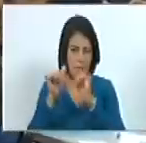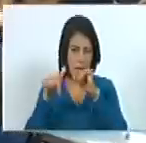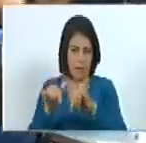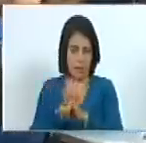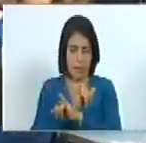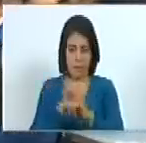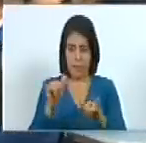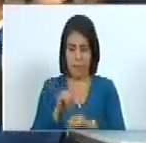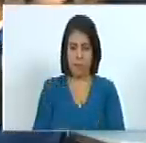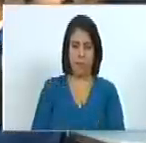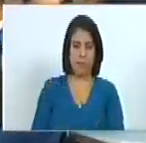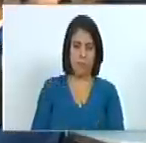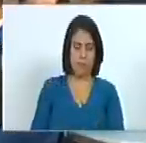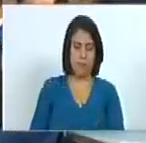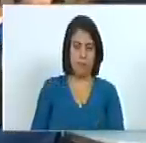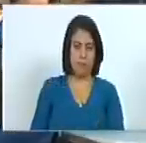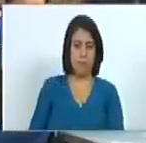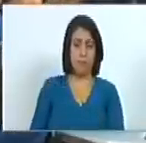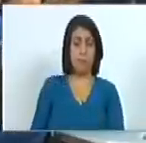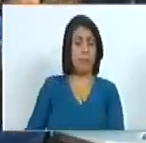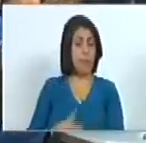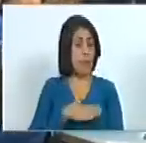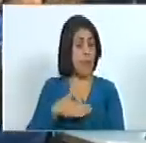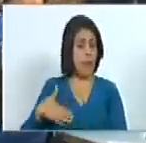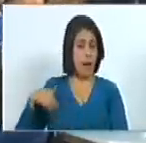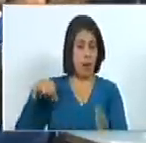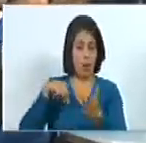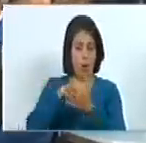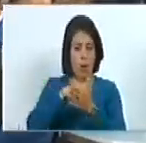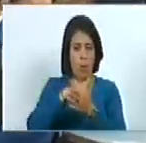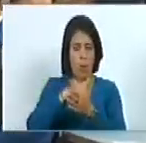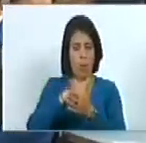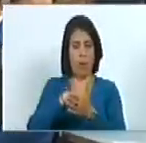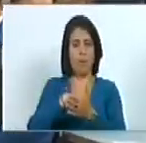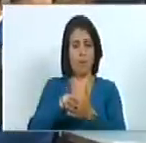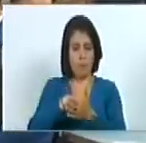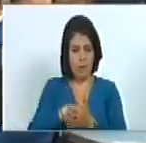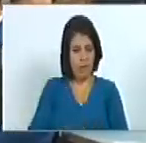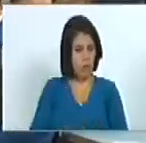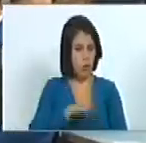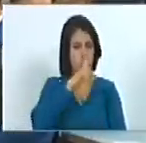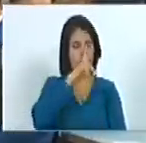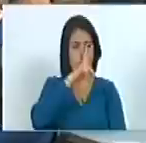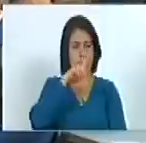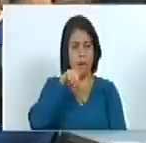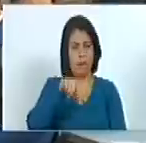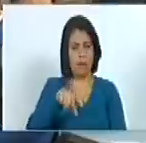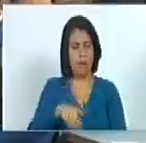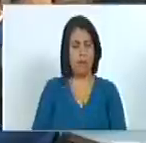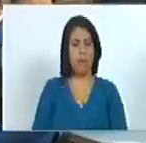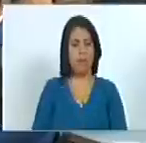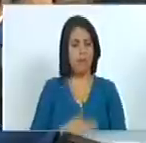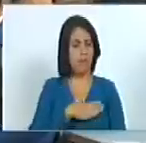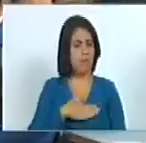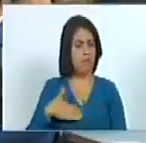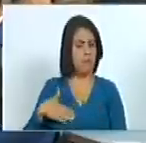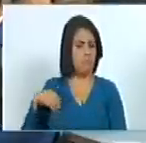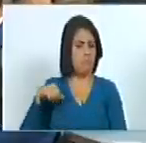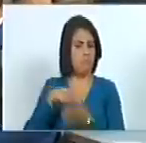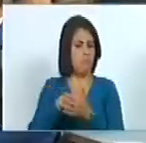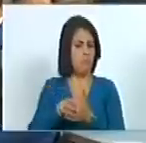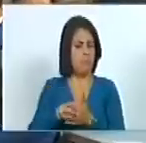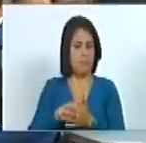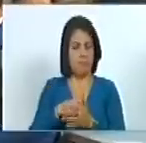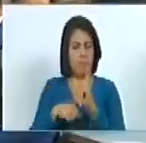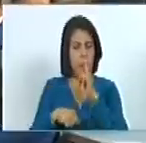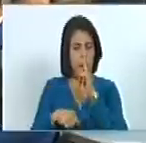abril. Ese intento de golpe de Estado que fue grotesco, un intento de golpe de Estado